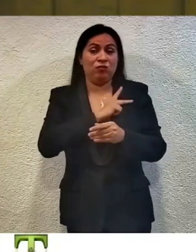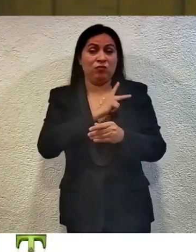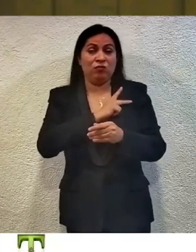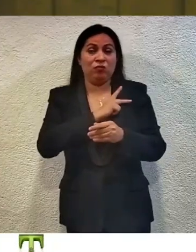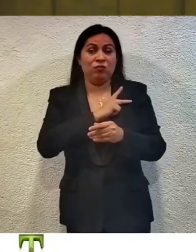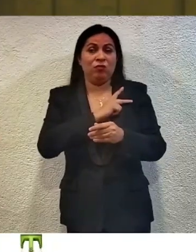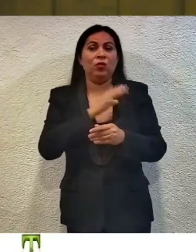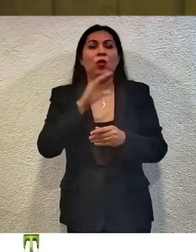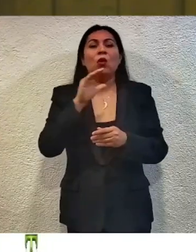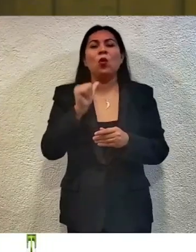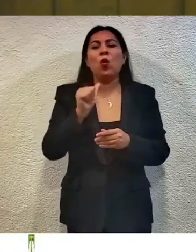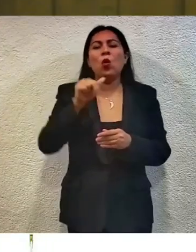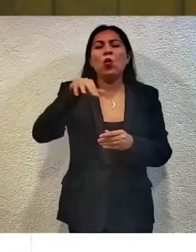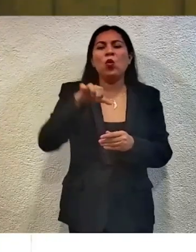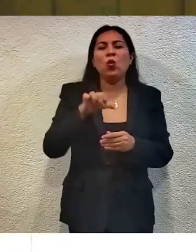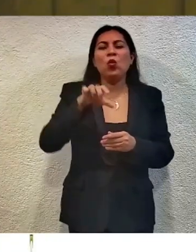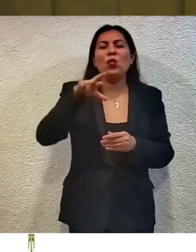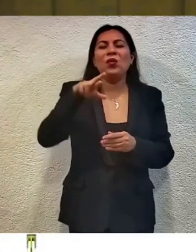concurrente.